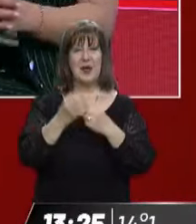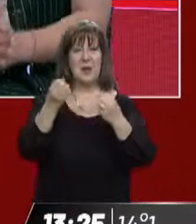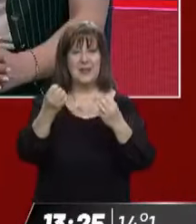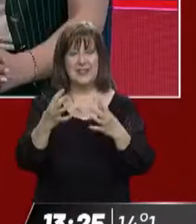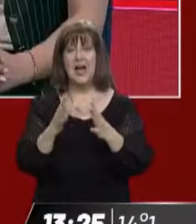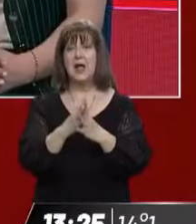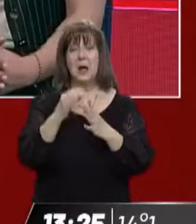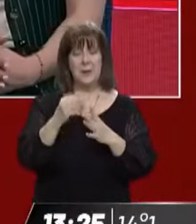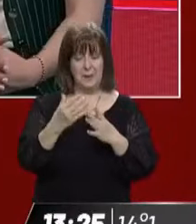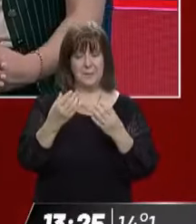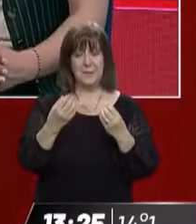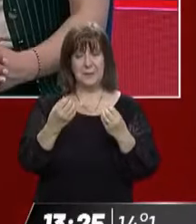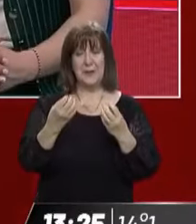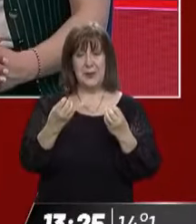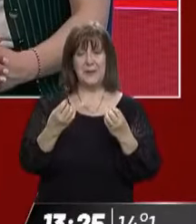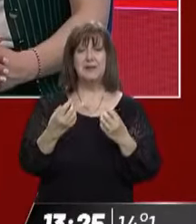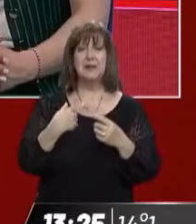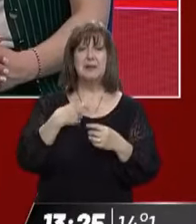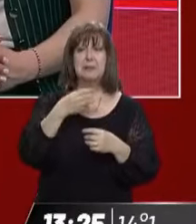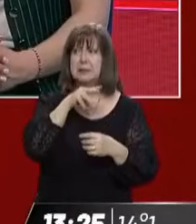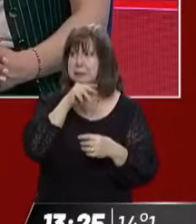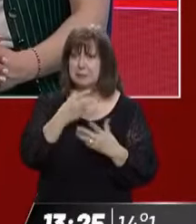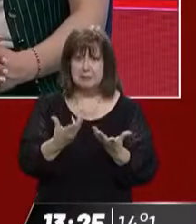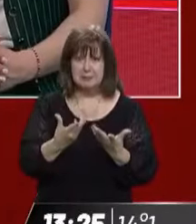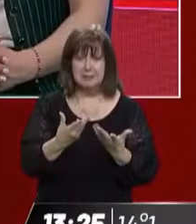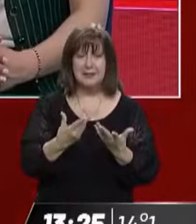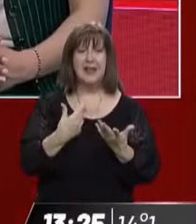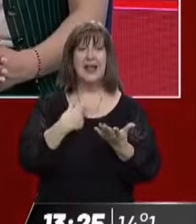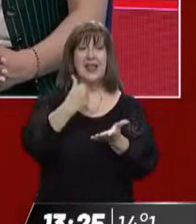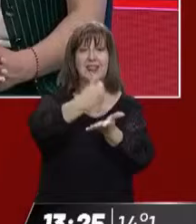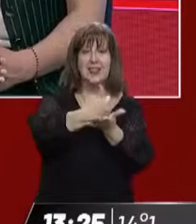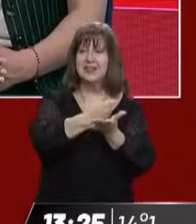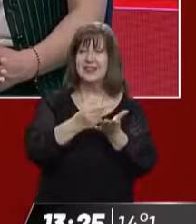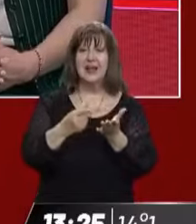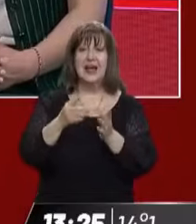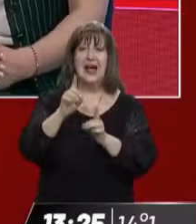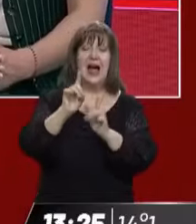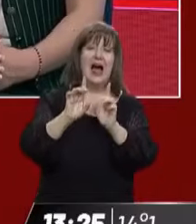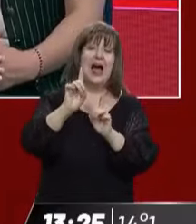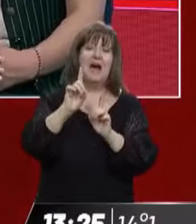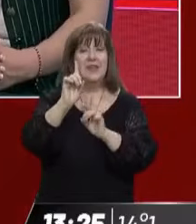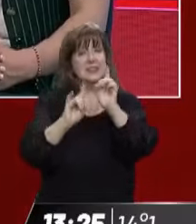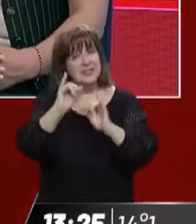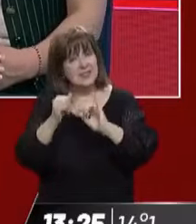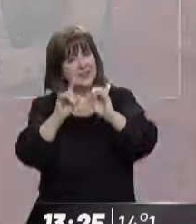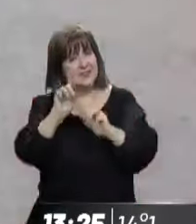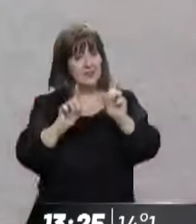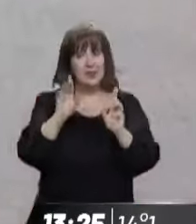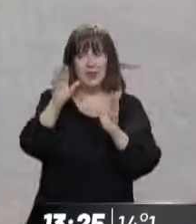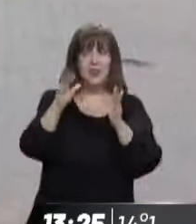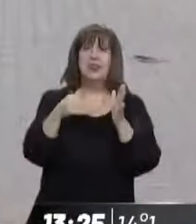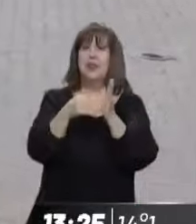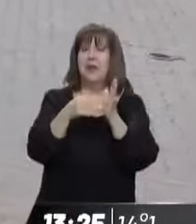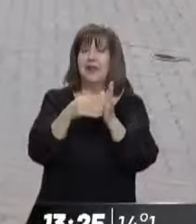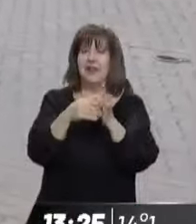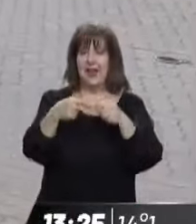¿Qué tal? Buen mediodía, ¿cómo les va? Bien, no estamos hay nadie. Ubicados exactamente acá. Mire, es dispar, y les voy a decir por qué. Porque